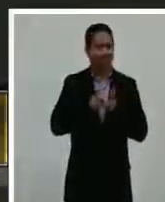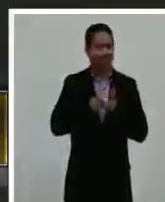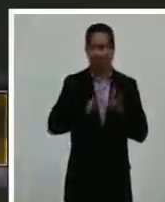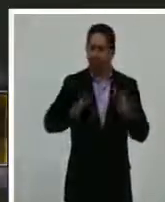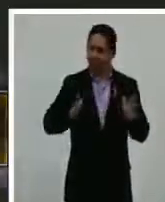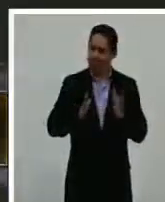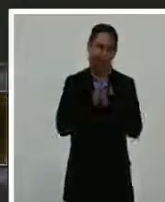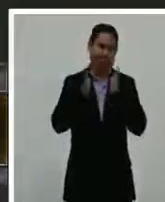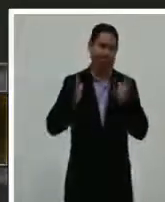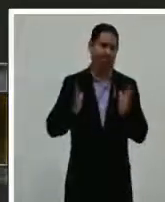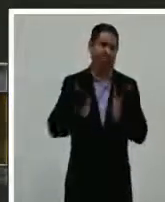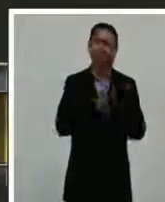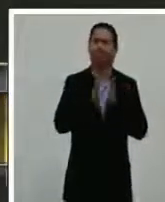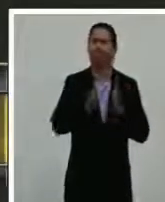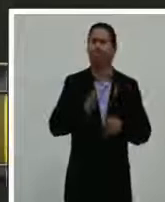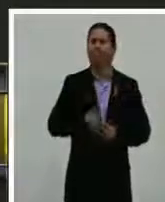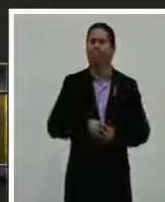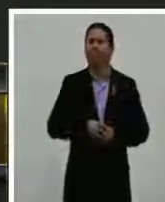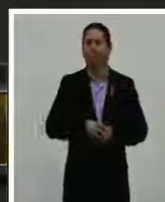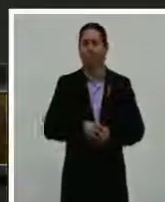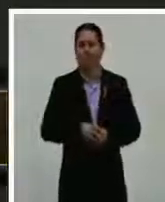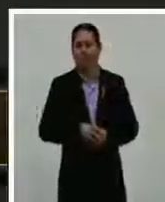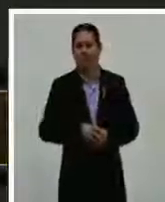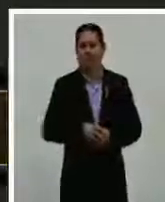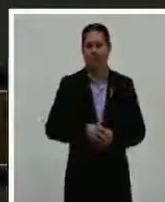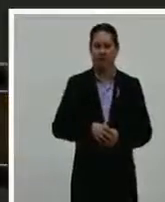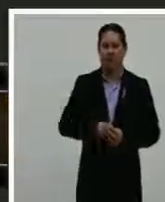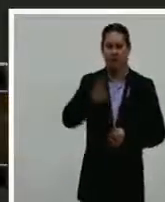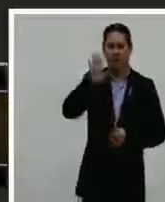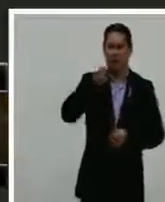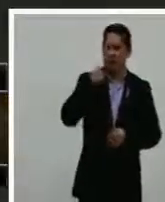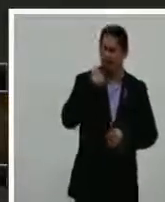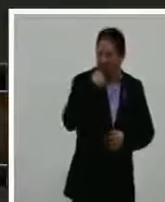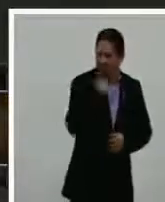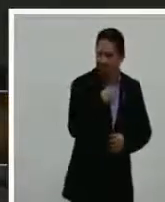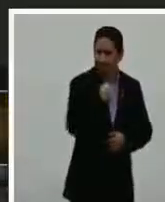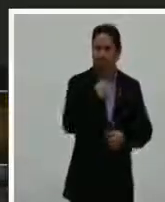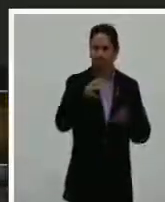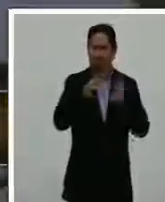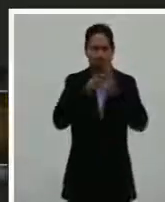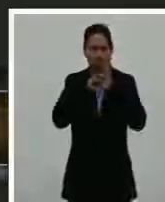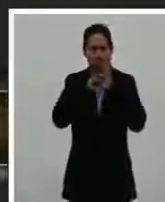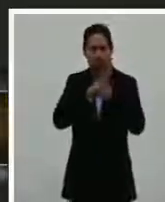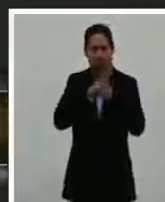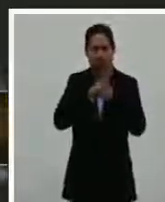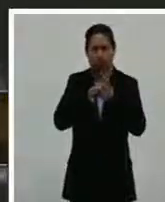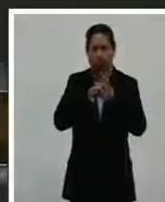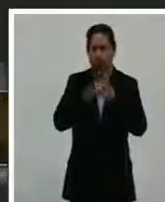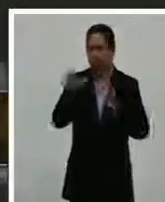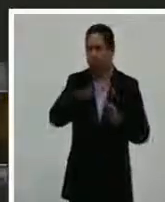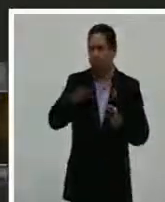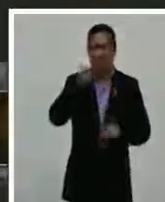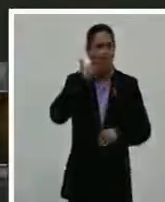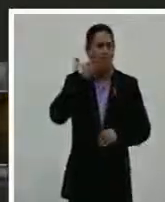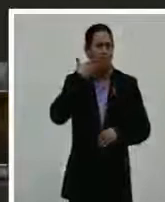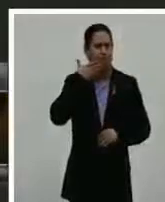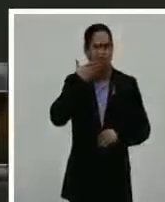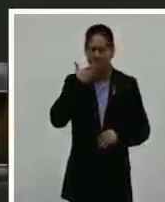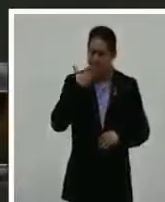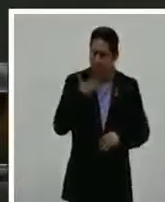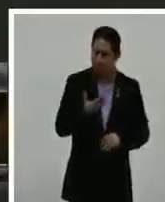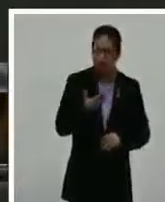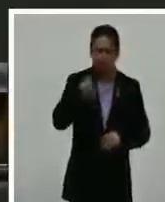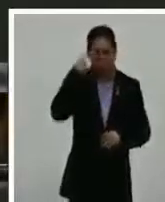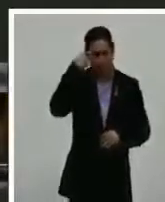hoy vamos a combatirlo con el arma más poderosa que es la solidaridad y la empatía hoy si